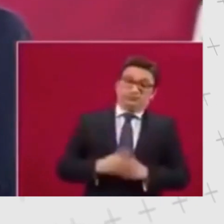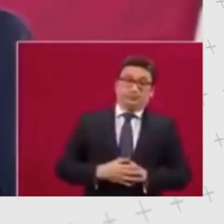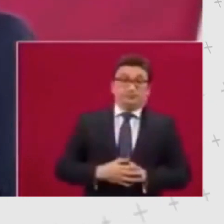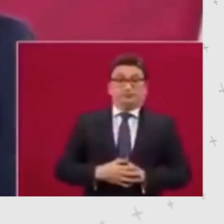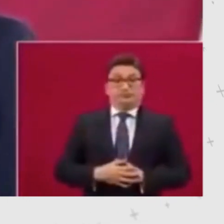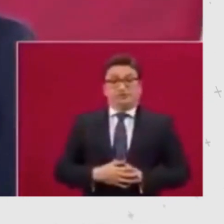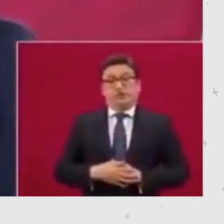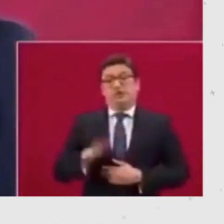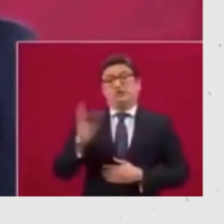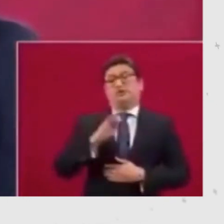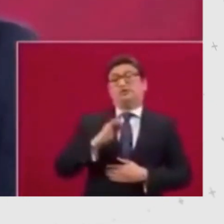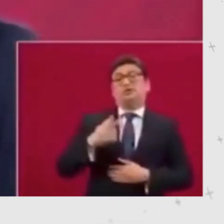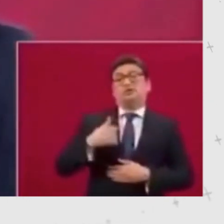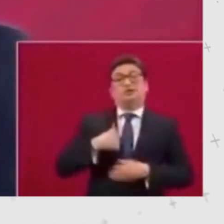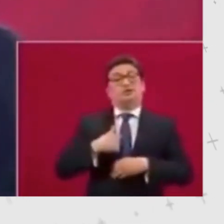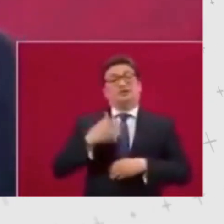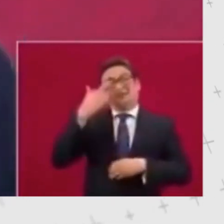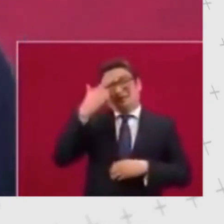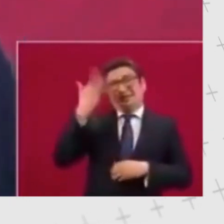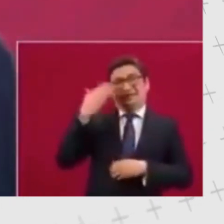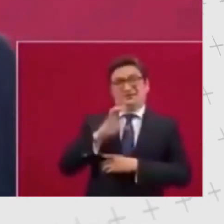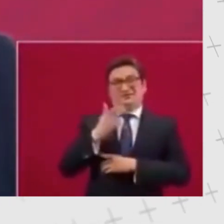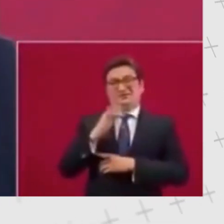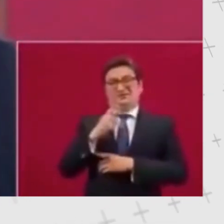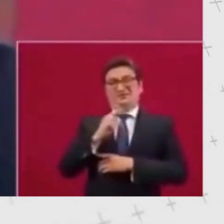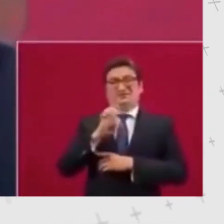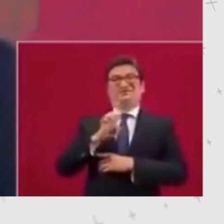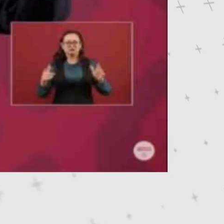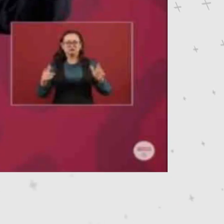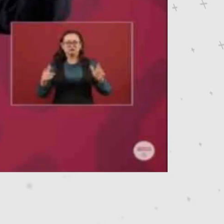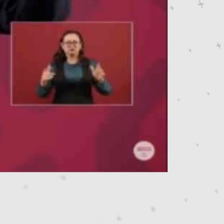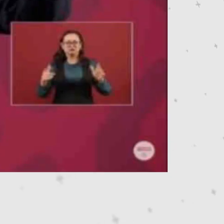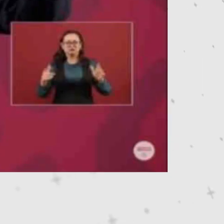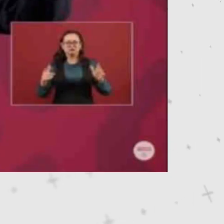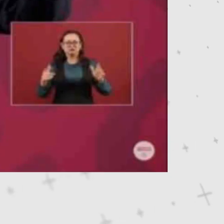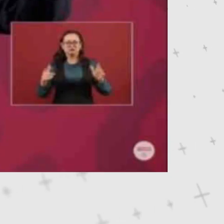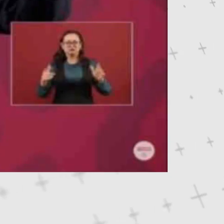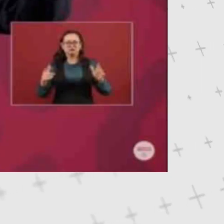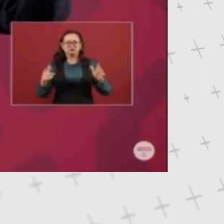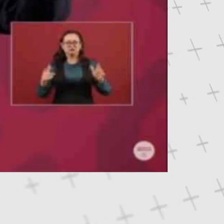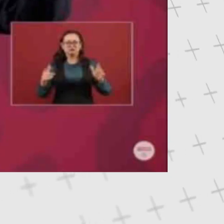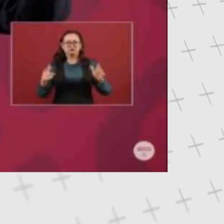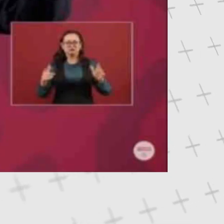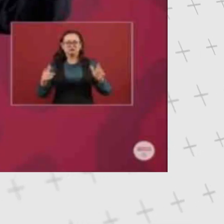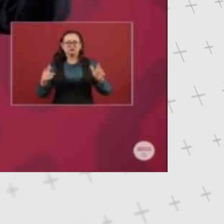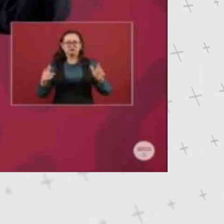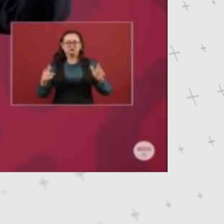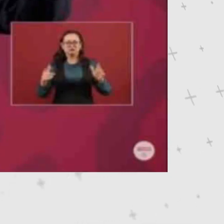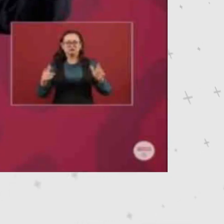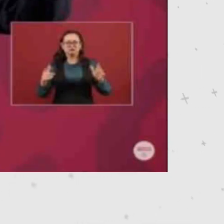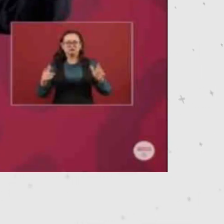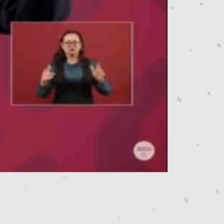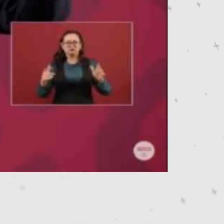paisano Chicoche, ¡uy, qué miedo! Miren cómo estoy temblando. Así respondió esta semana a